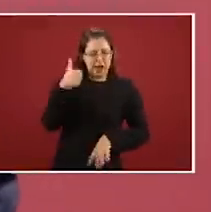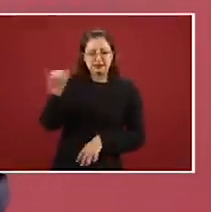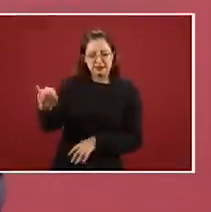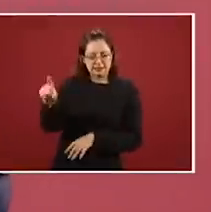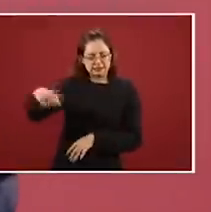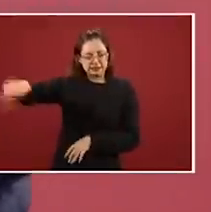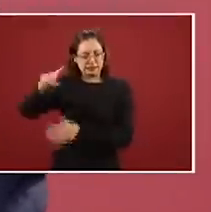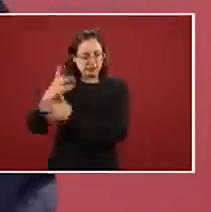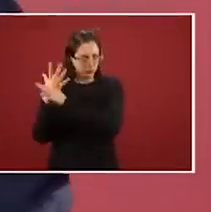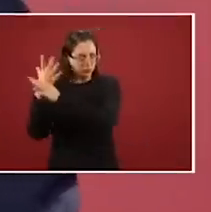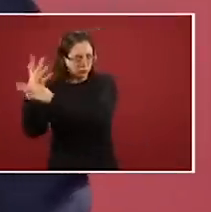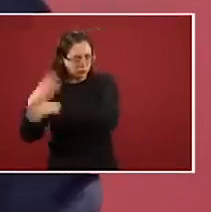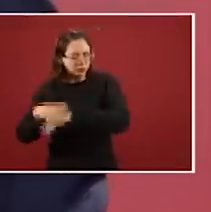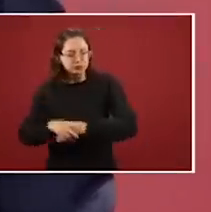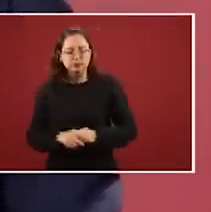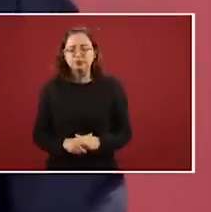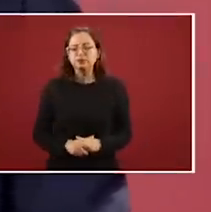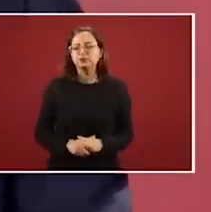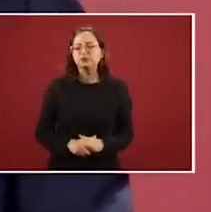garantizan